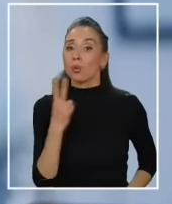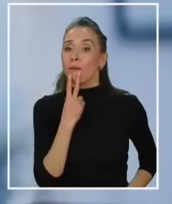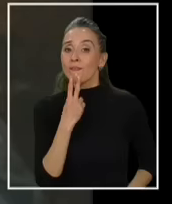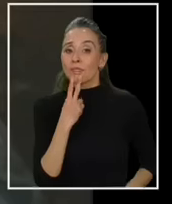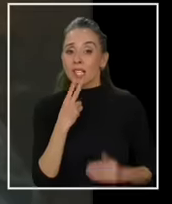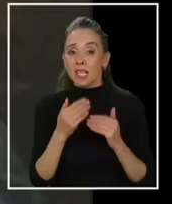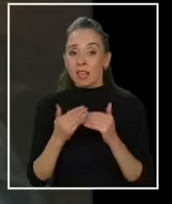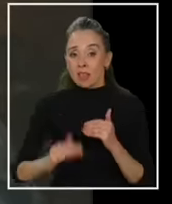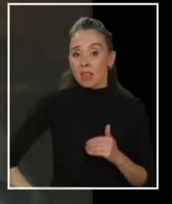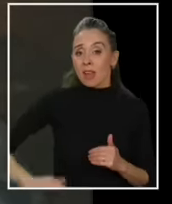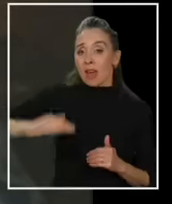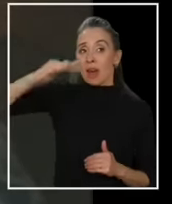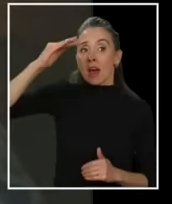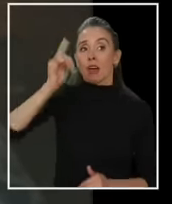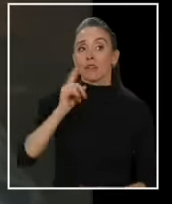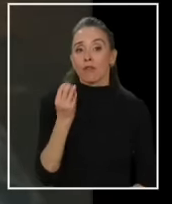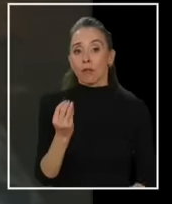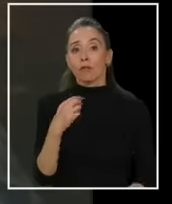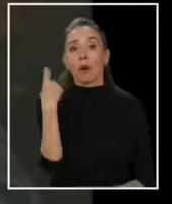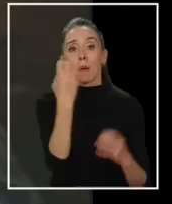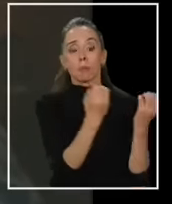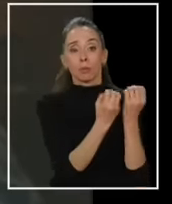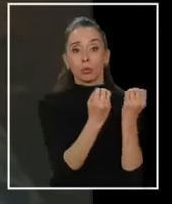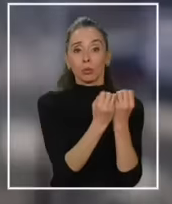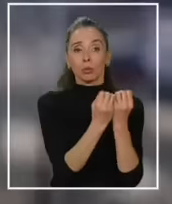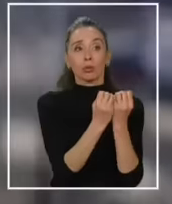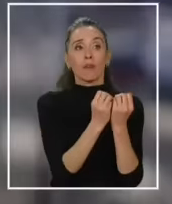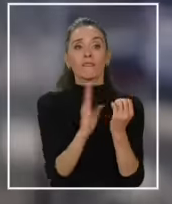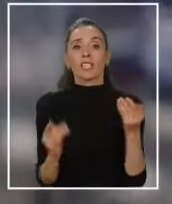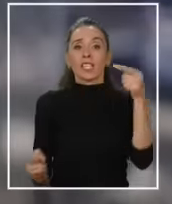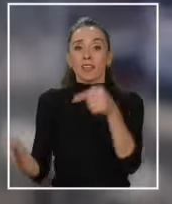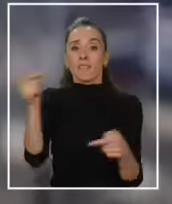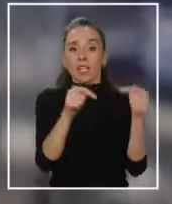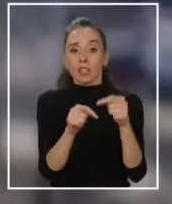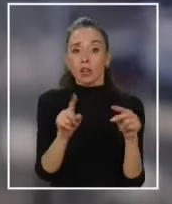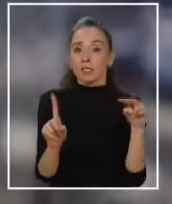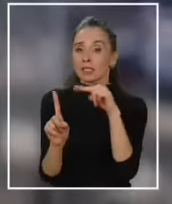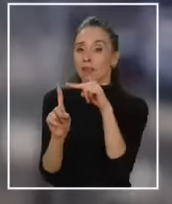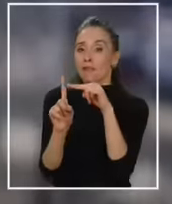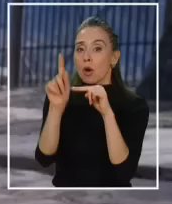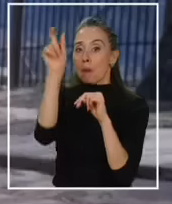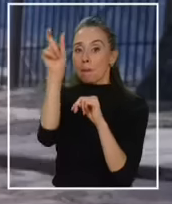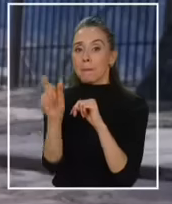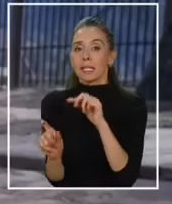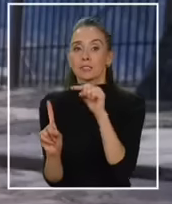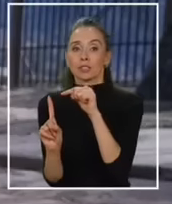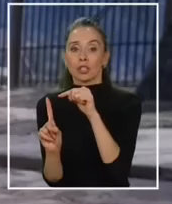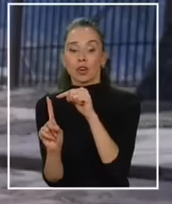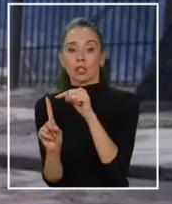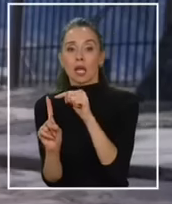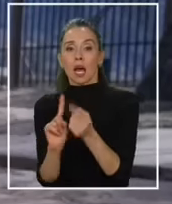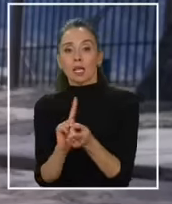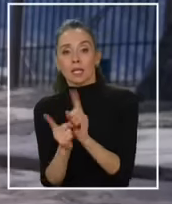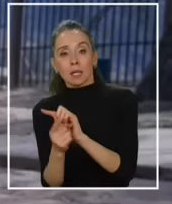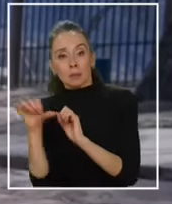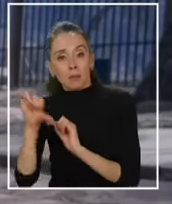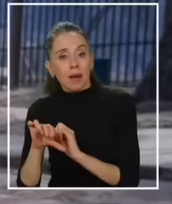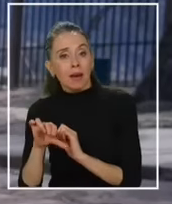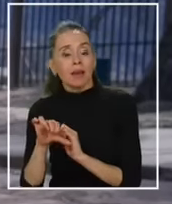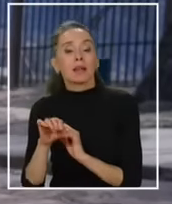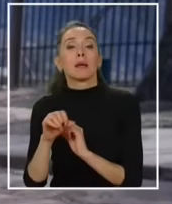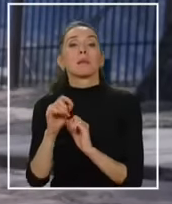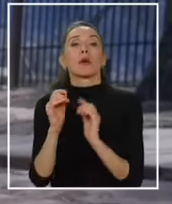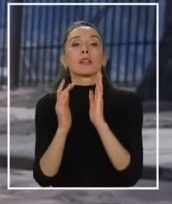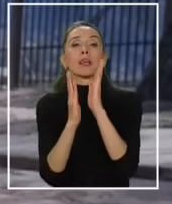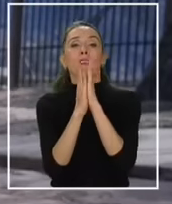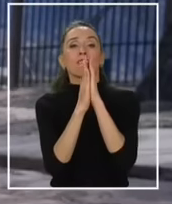creo yo. Para mucha gente que dejó de venir fue porque se fijaron en la persona en lo que terminó, porque generalmente las